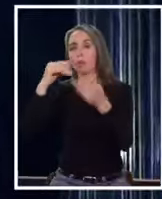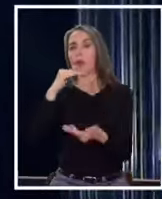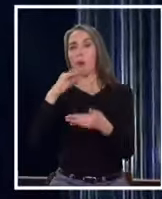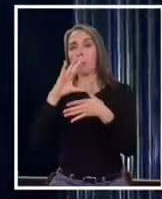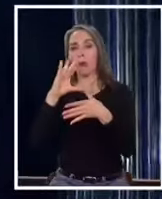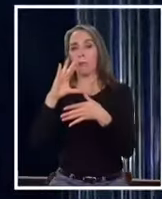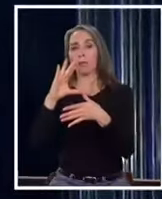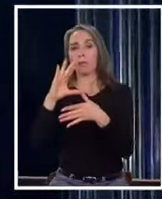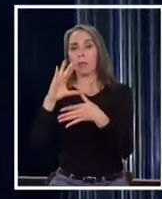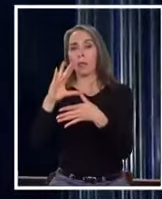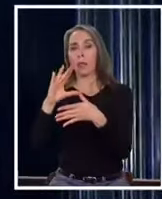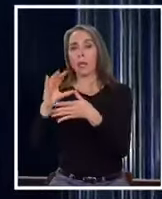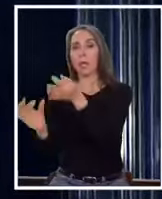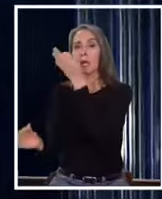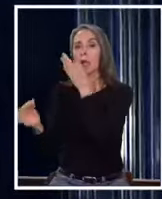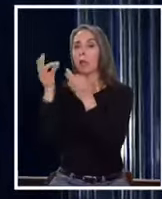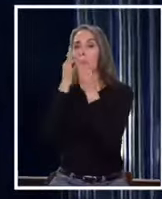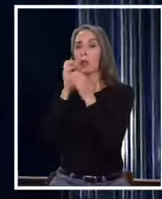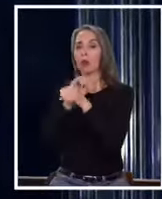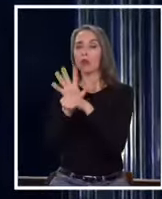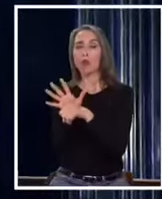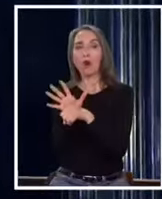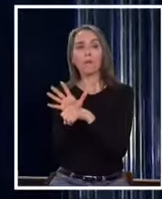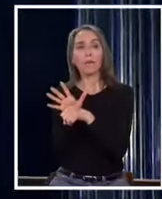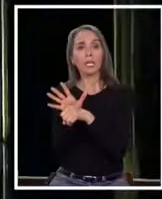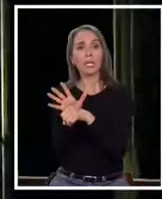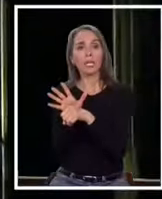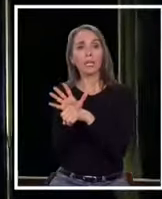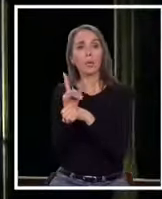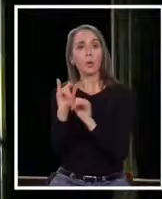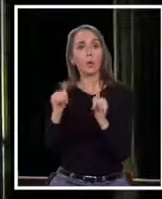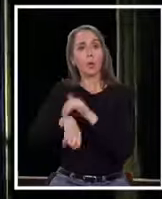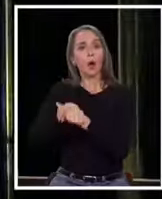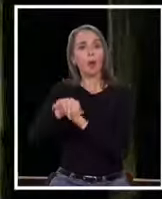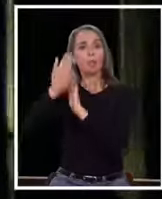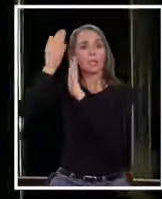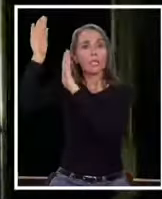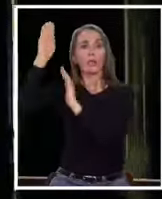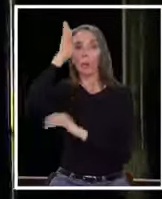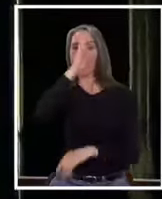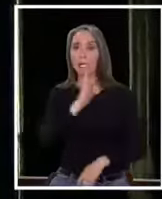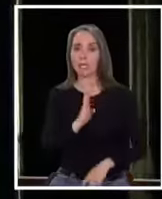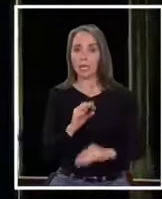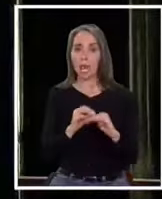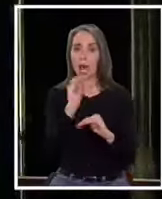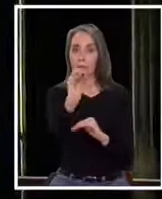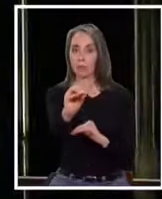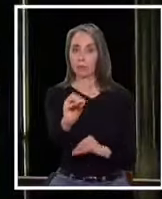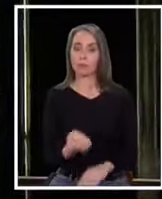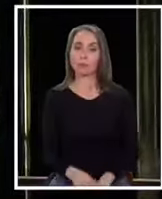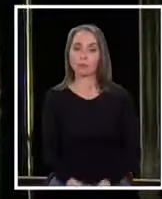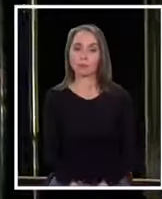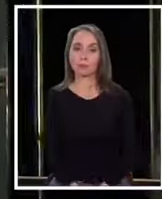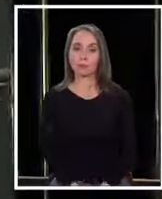El contagiado por COVID se quedó en Brasil, por si acaso.